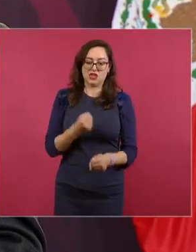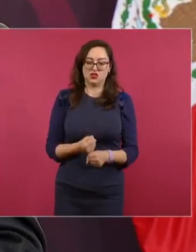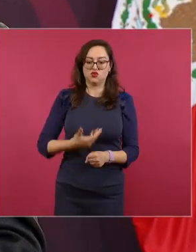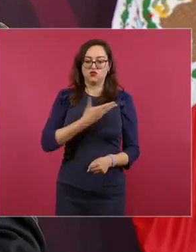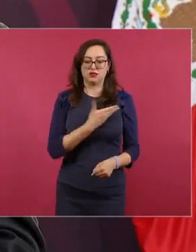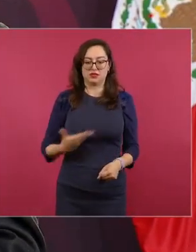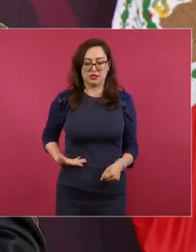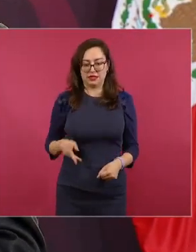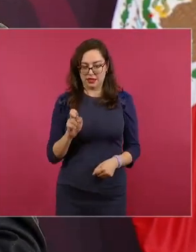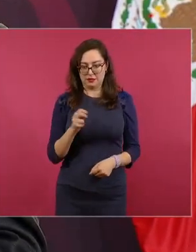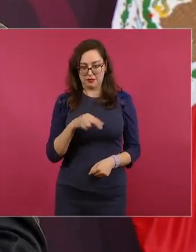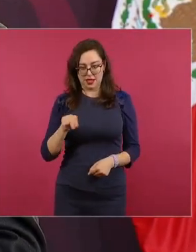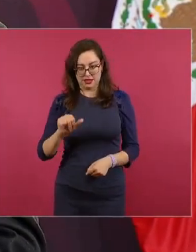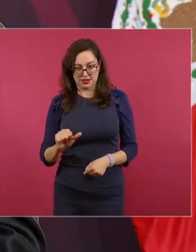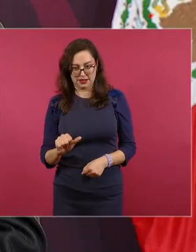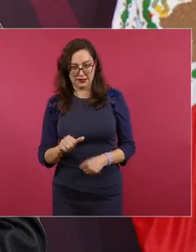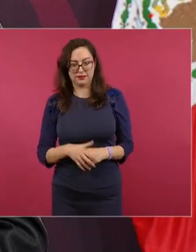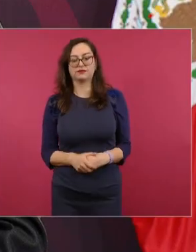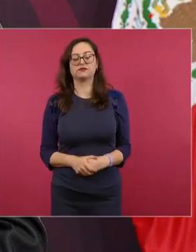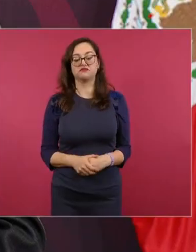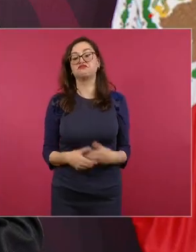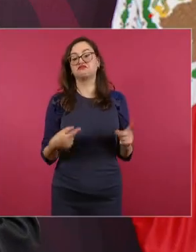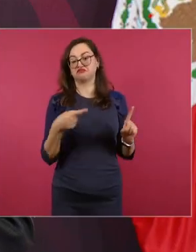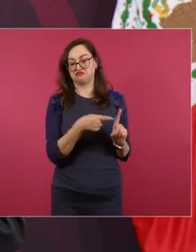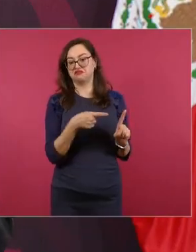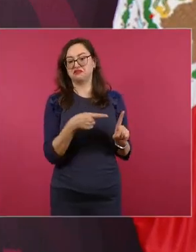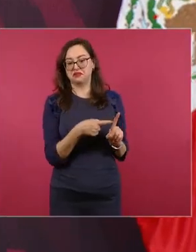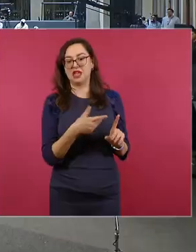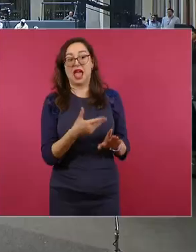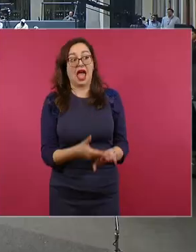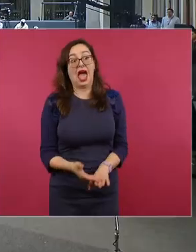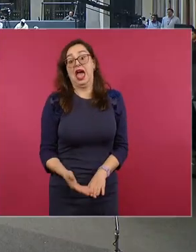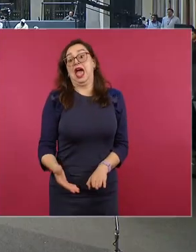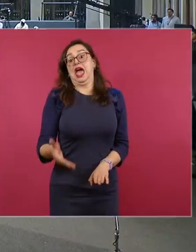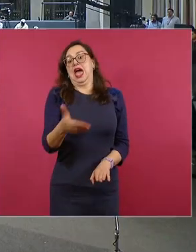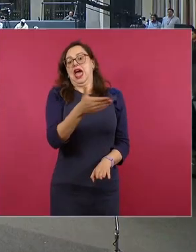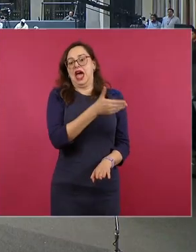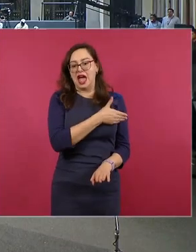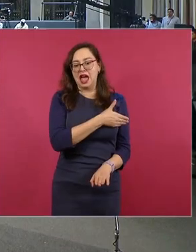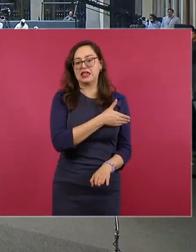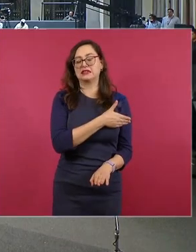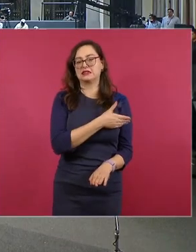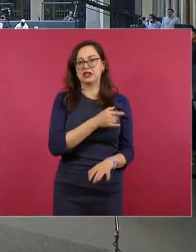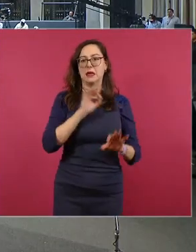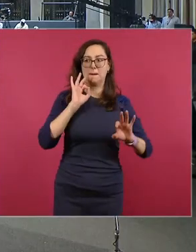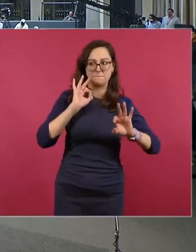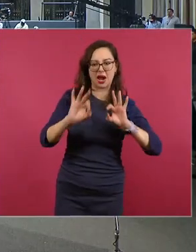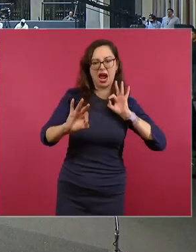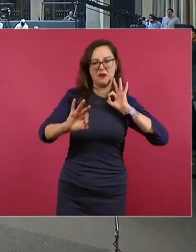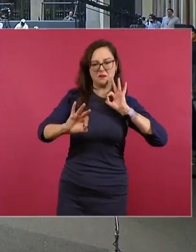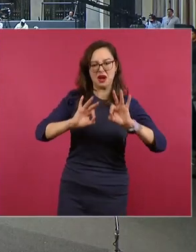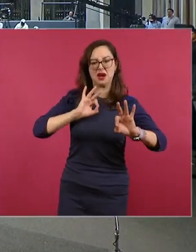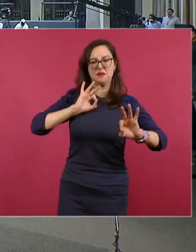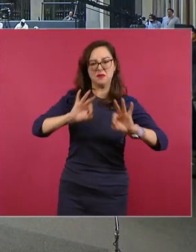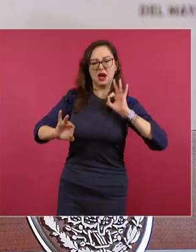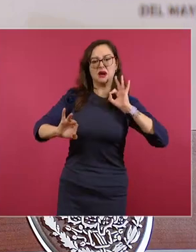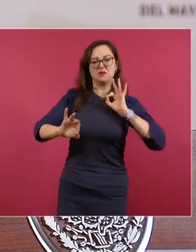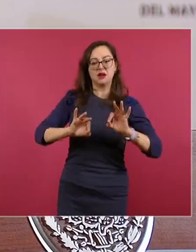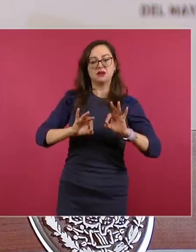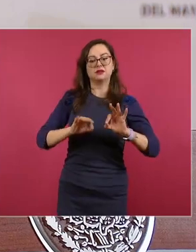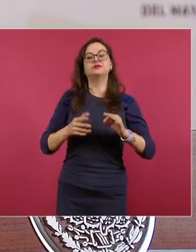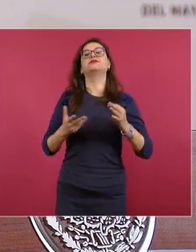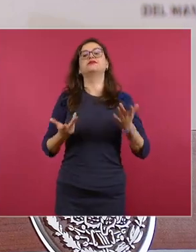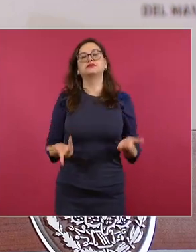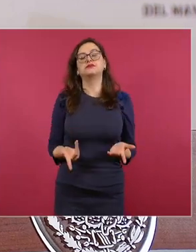con ese plan de privatizar la educación. Incluso comienzan la privatización de